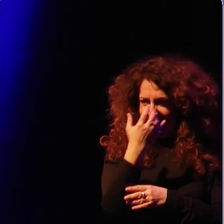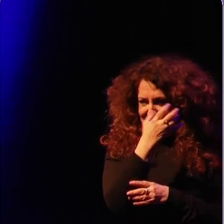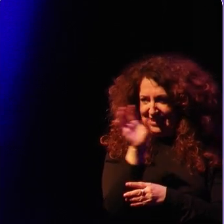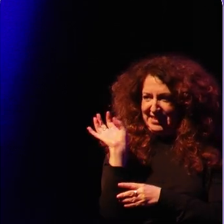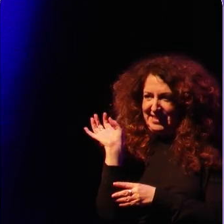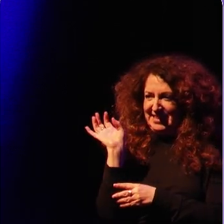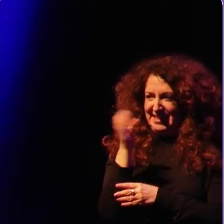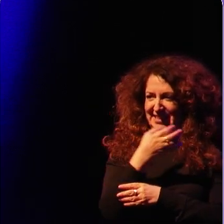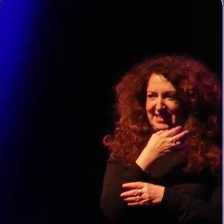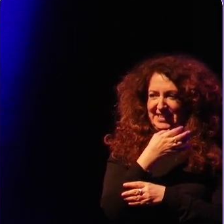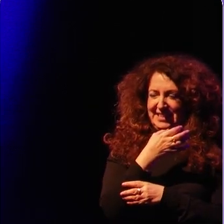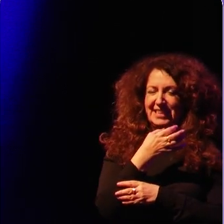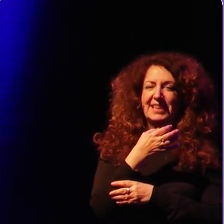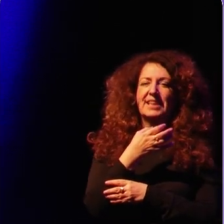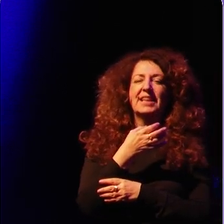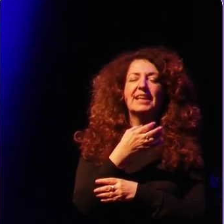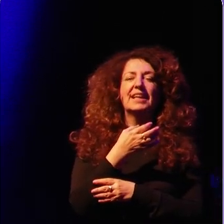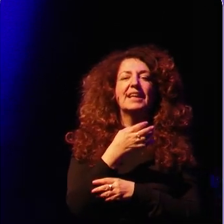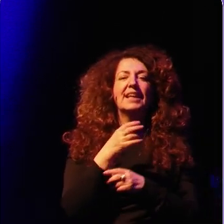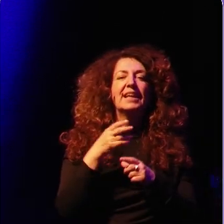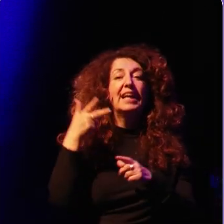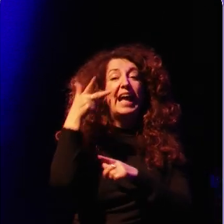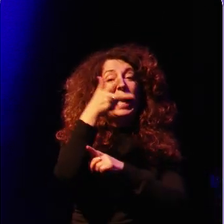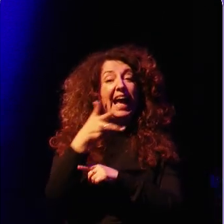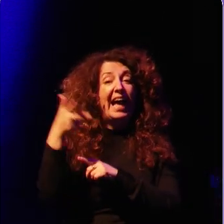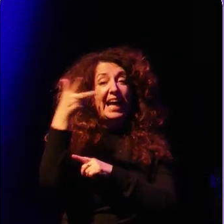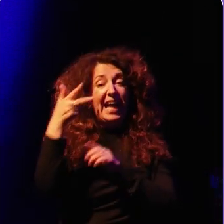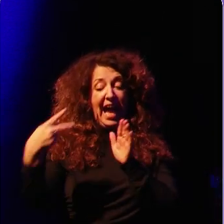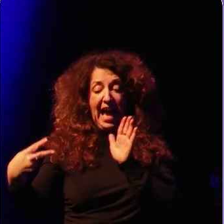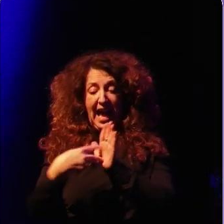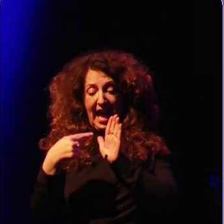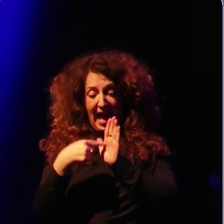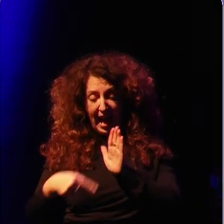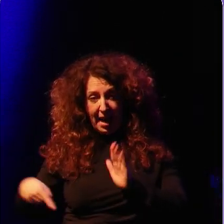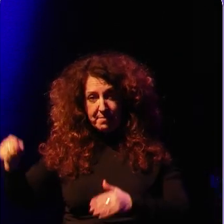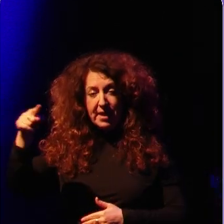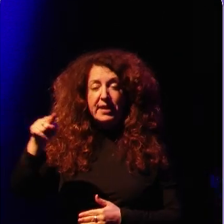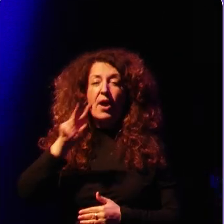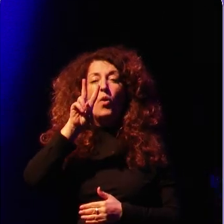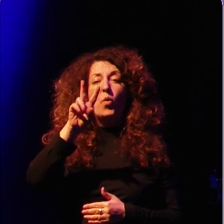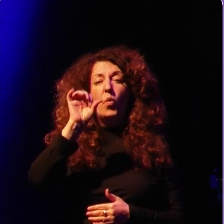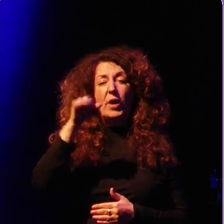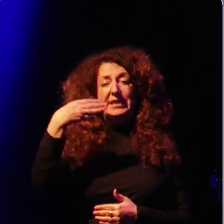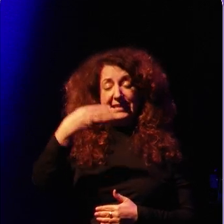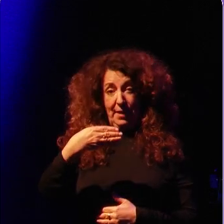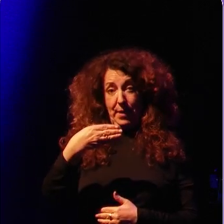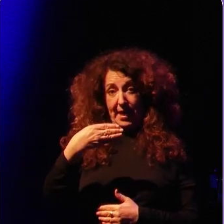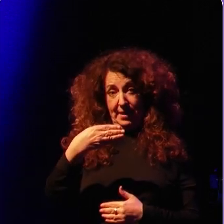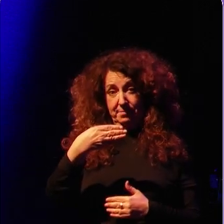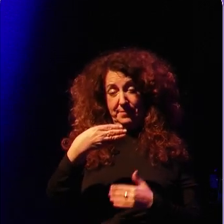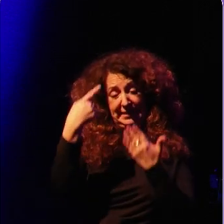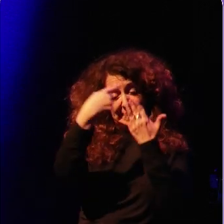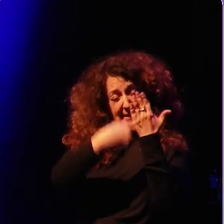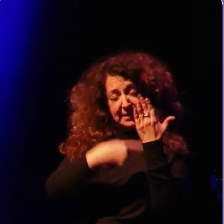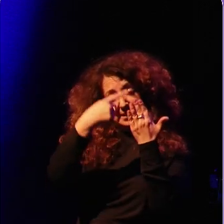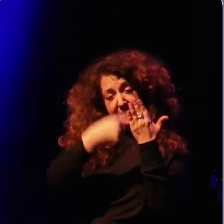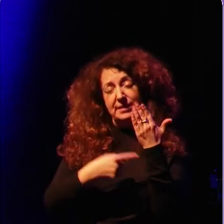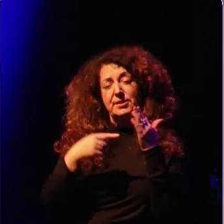y coger una cámara USB cualquiera, pinchar la portátil y pasarla por un código de 60 líneas de Python,